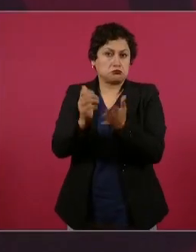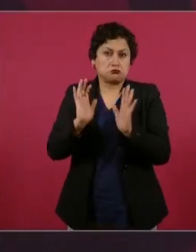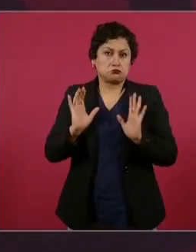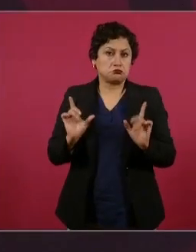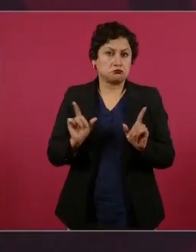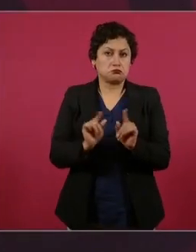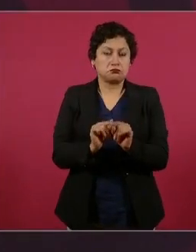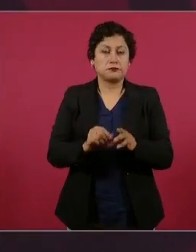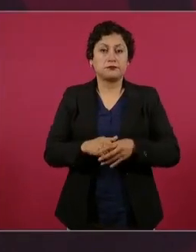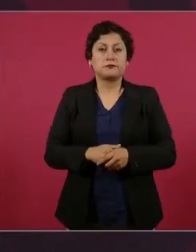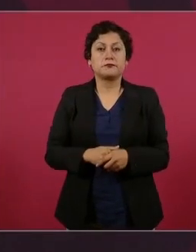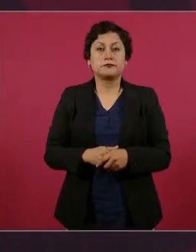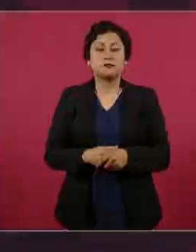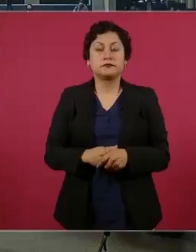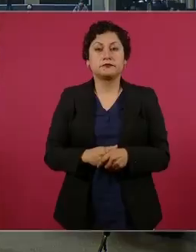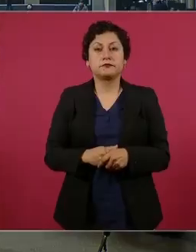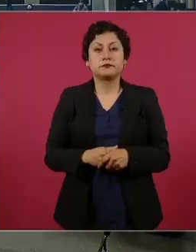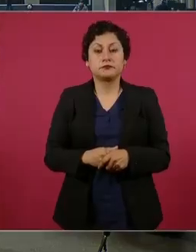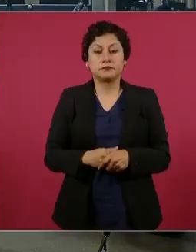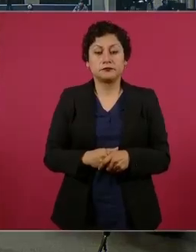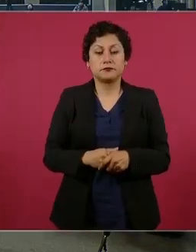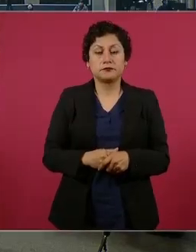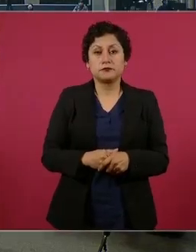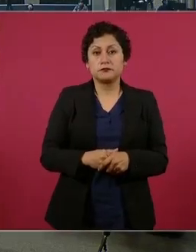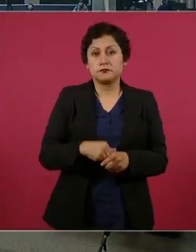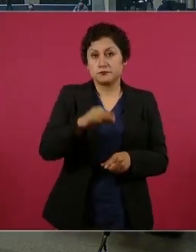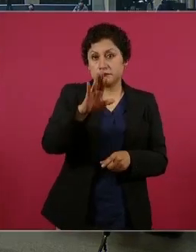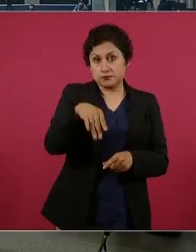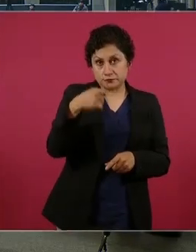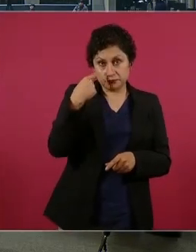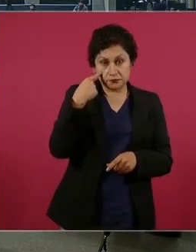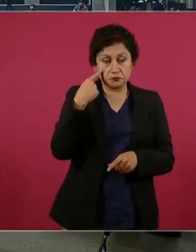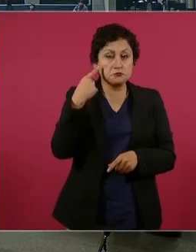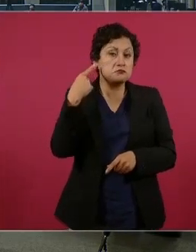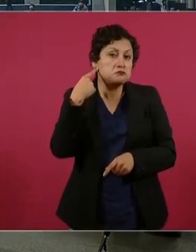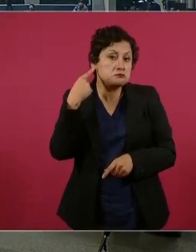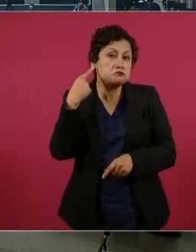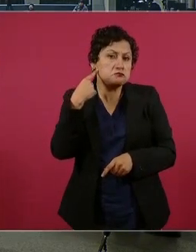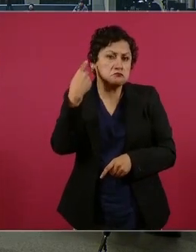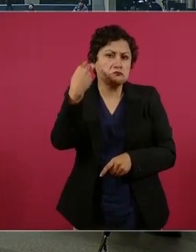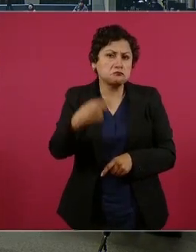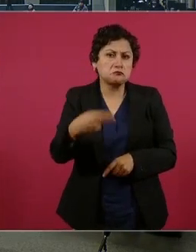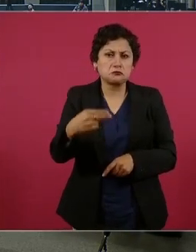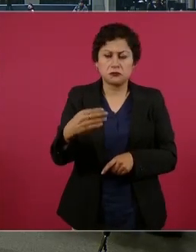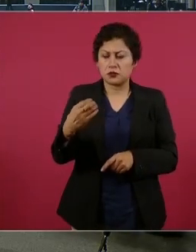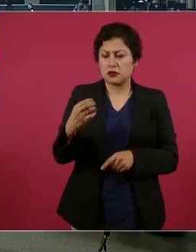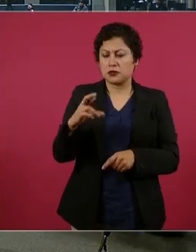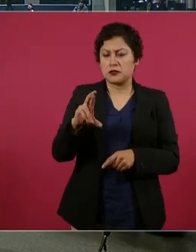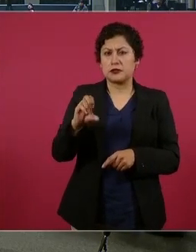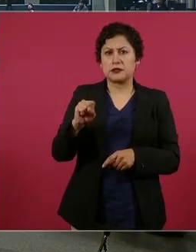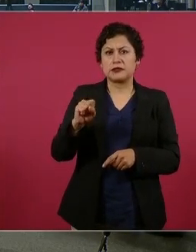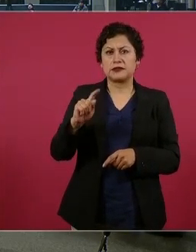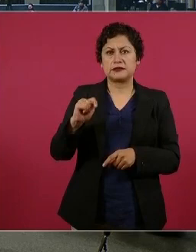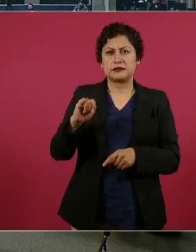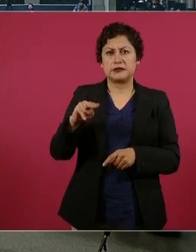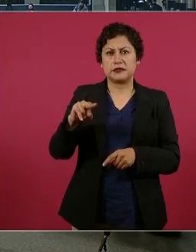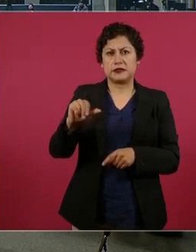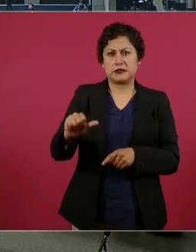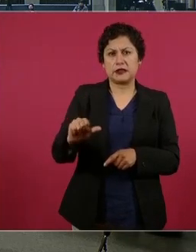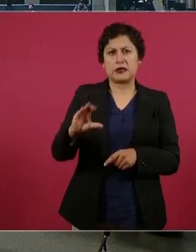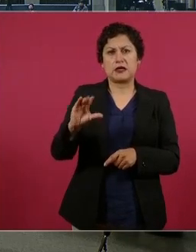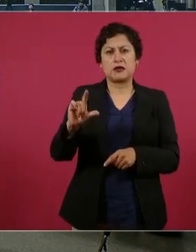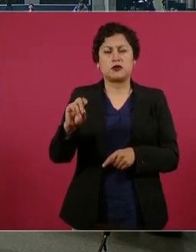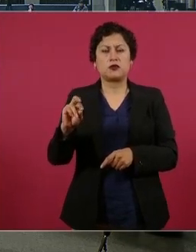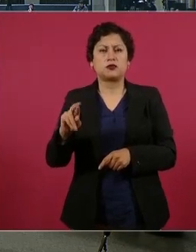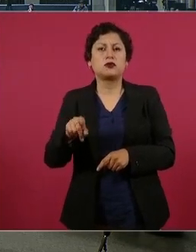básicamente. Ok, suena mucho el nombre de Cristina Alonso, que es una tabasqueña,